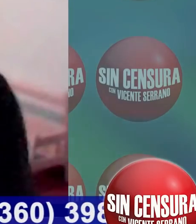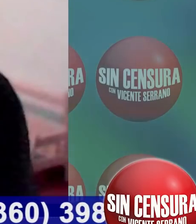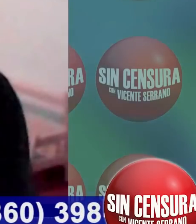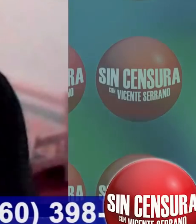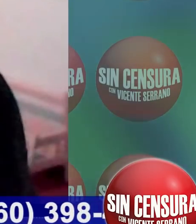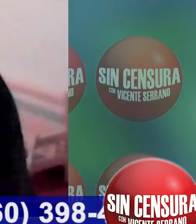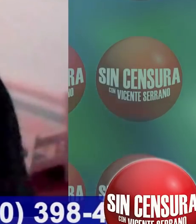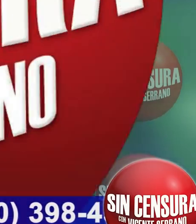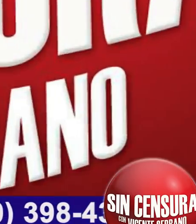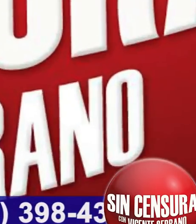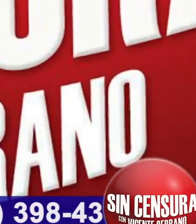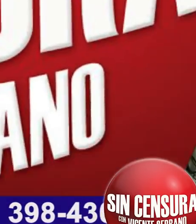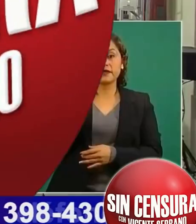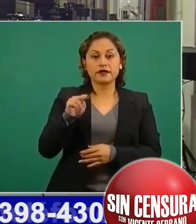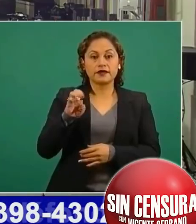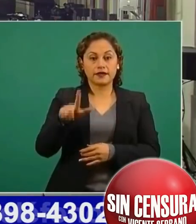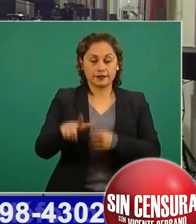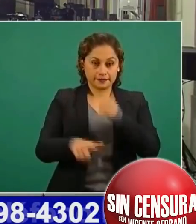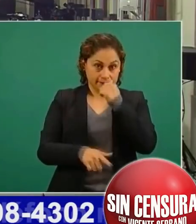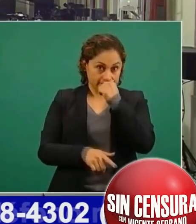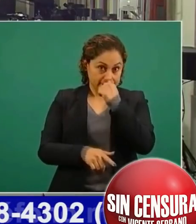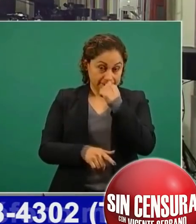Ceci.